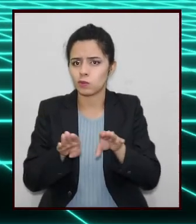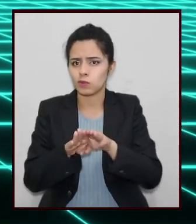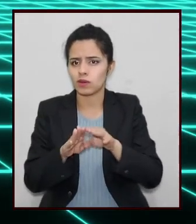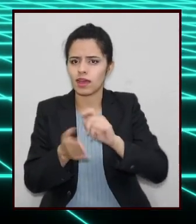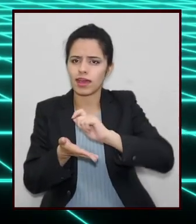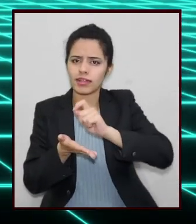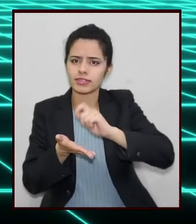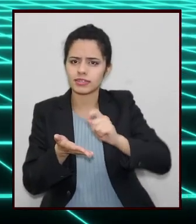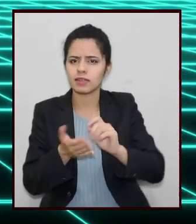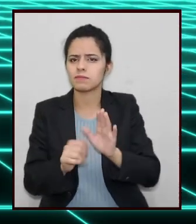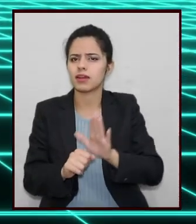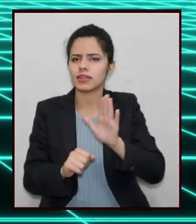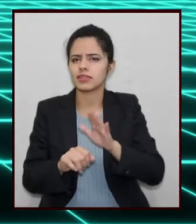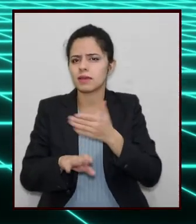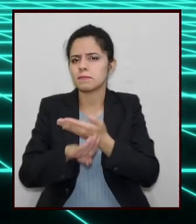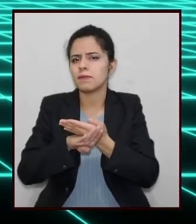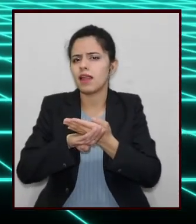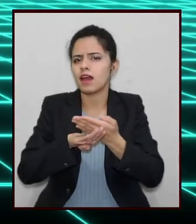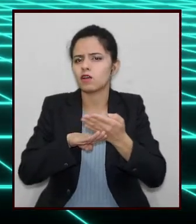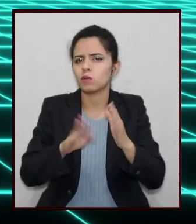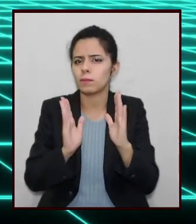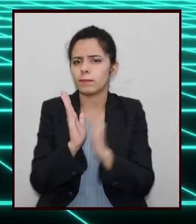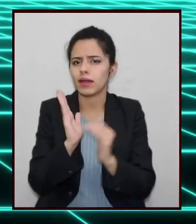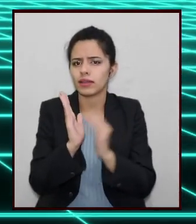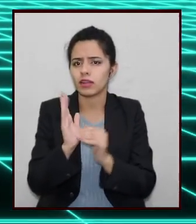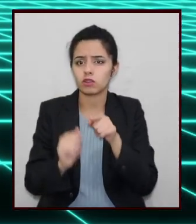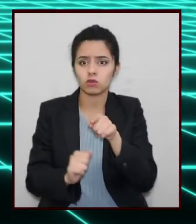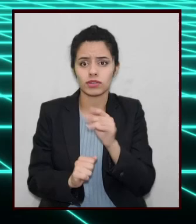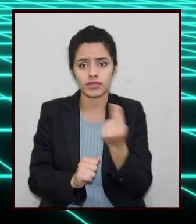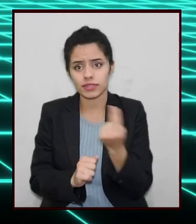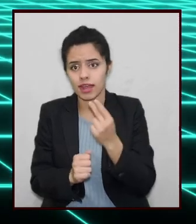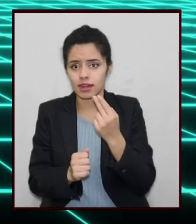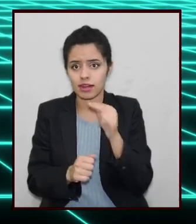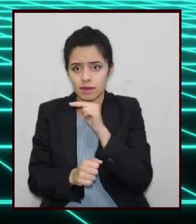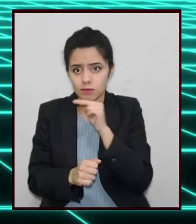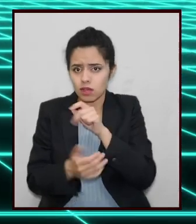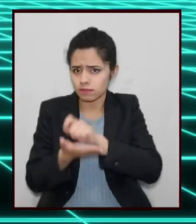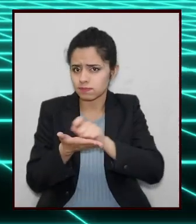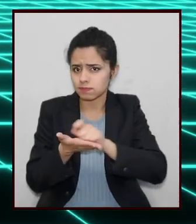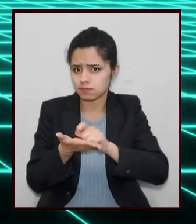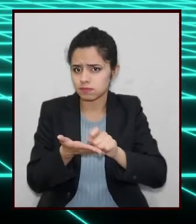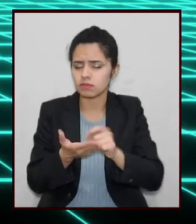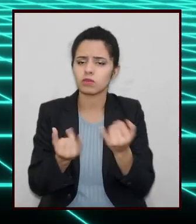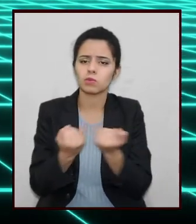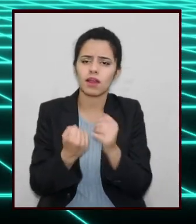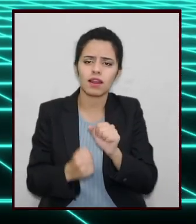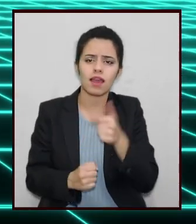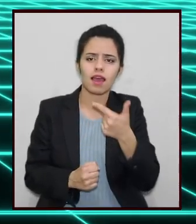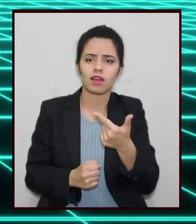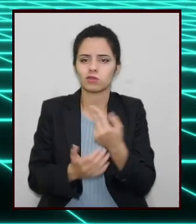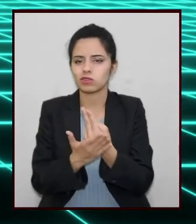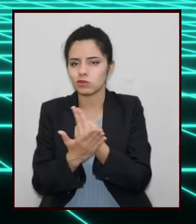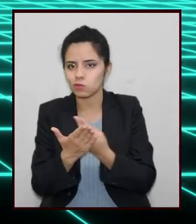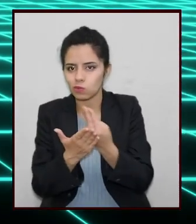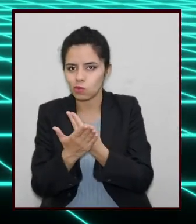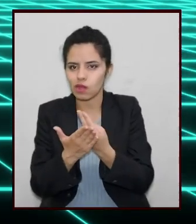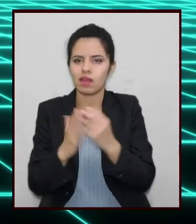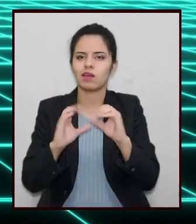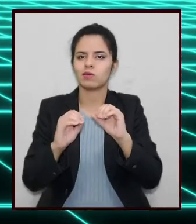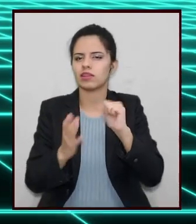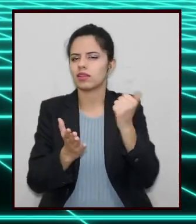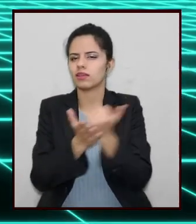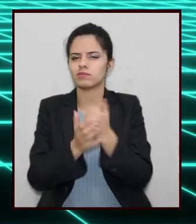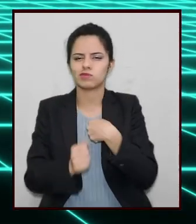mano alzada en una especie de hoja en blanco, si es que los tienes que apuntar rápido. Pero también te puedes rifar dibujando algo o diseñando un